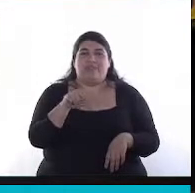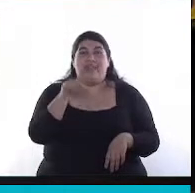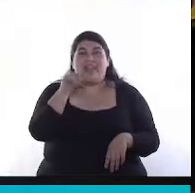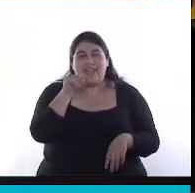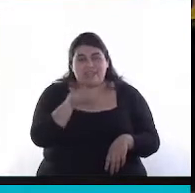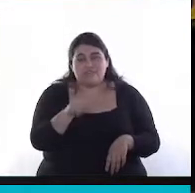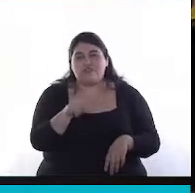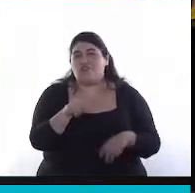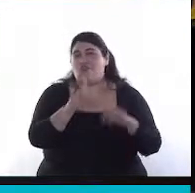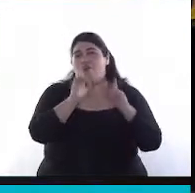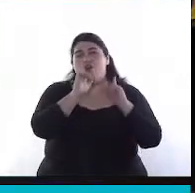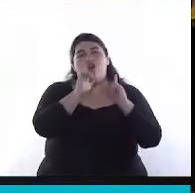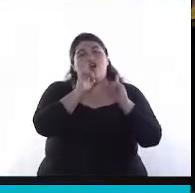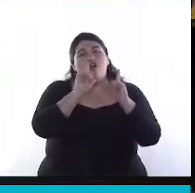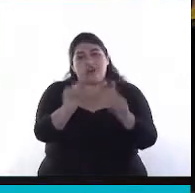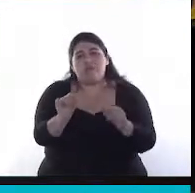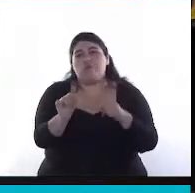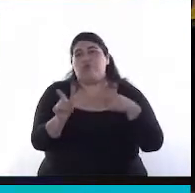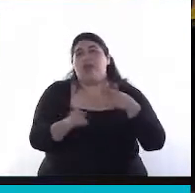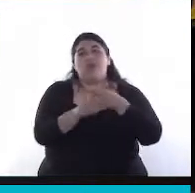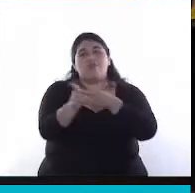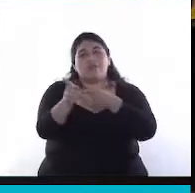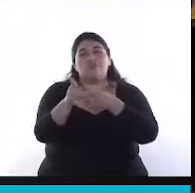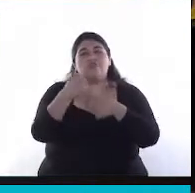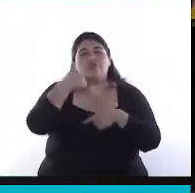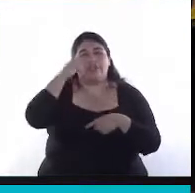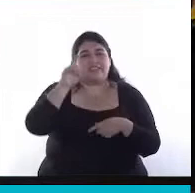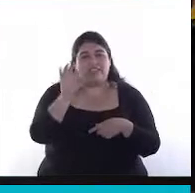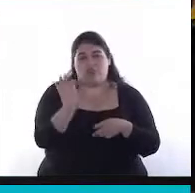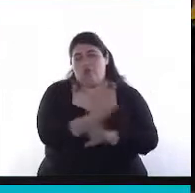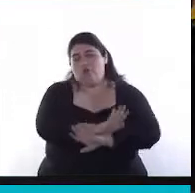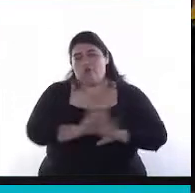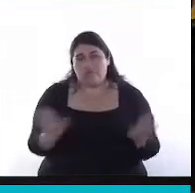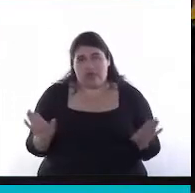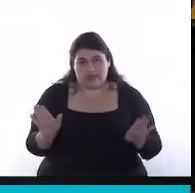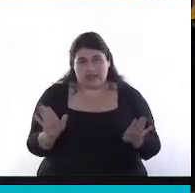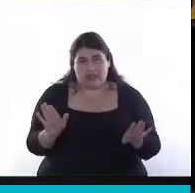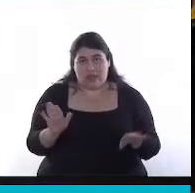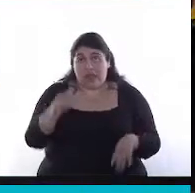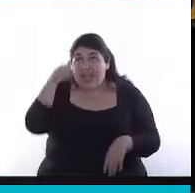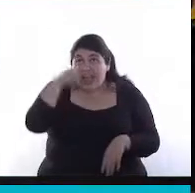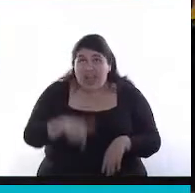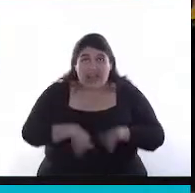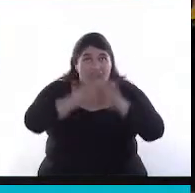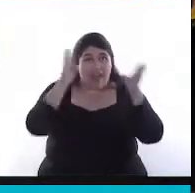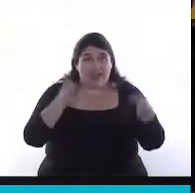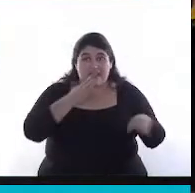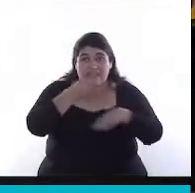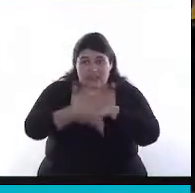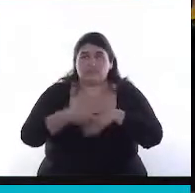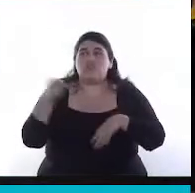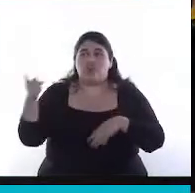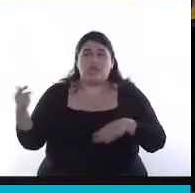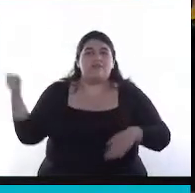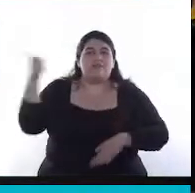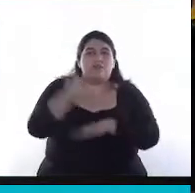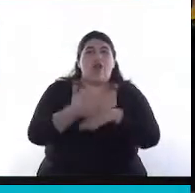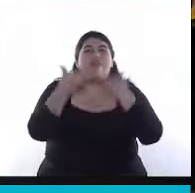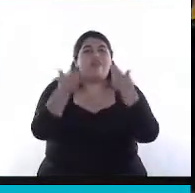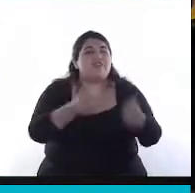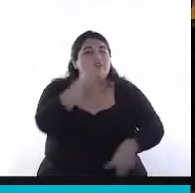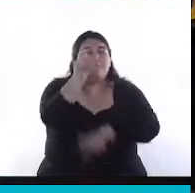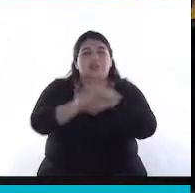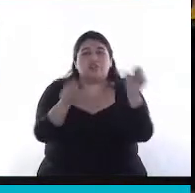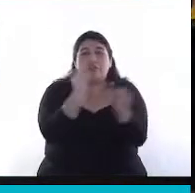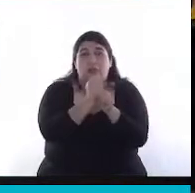la persecución a mario secco y aclarar que en el ingreso a esta cámara mario secco vino a defender trabajadores no